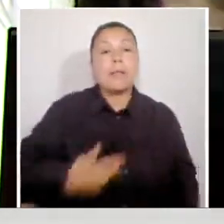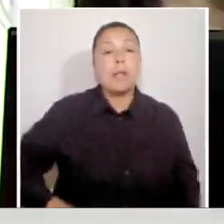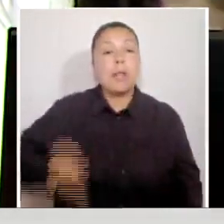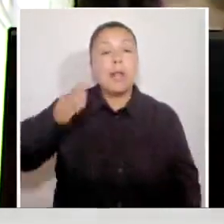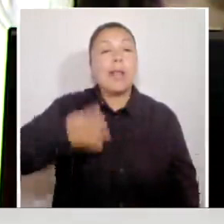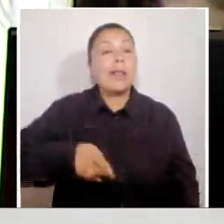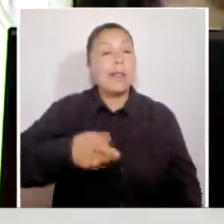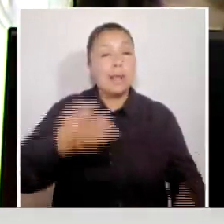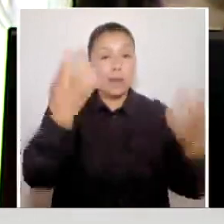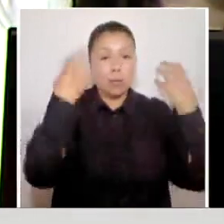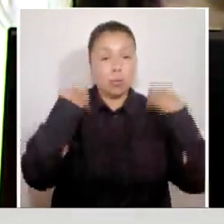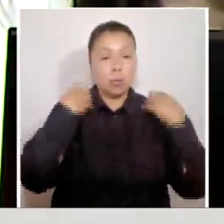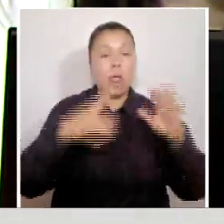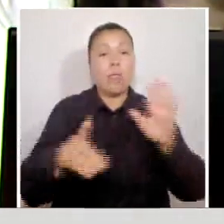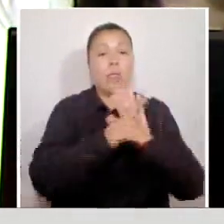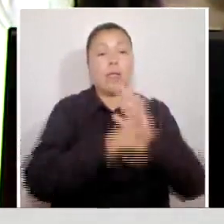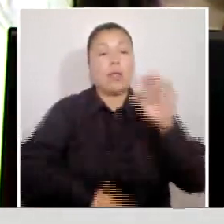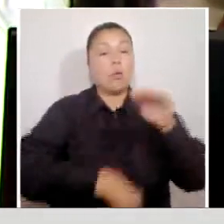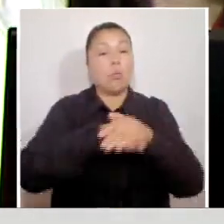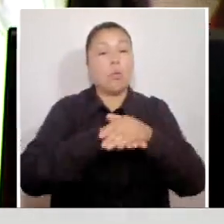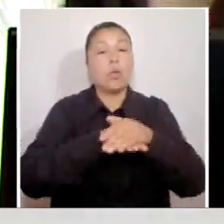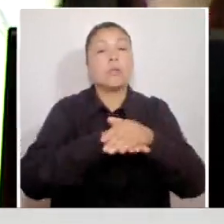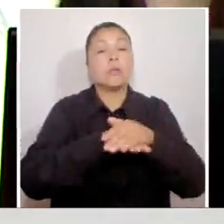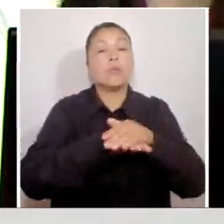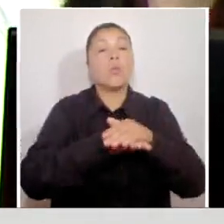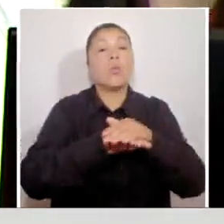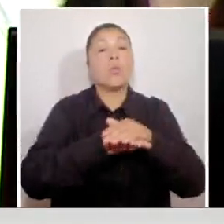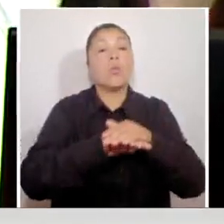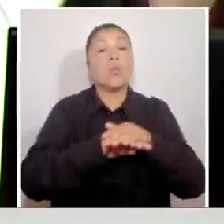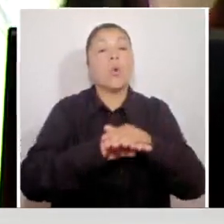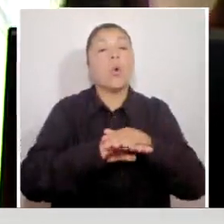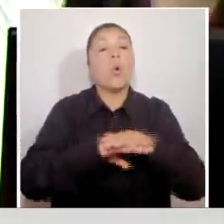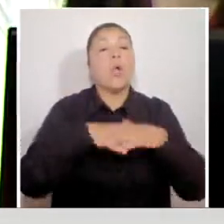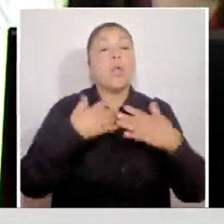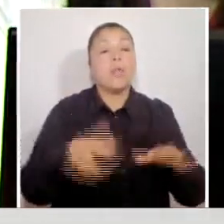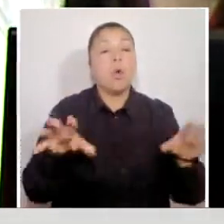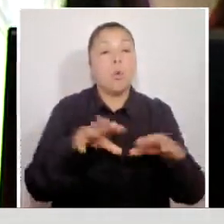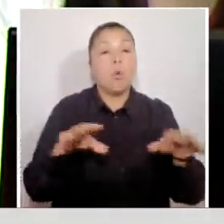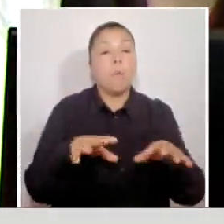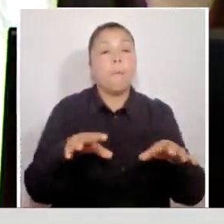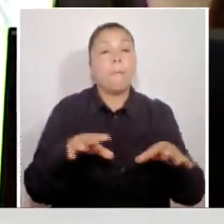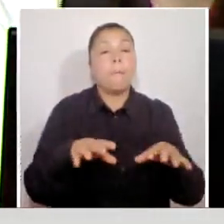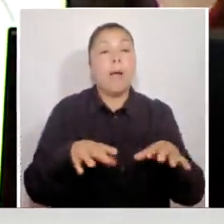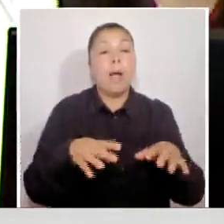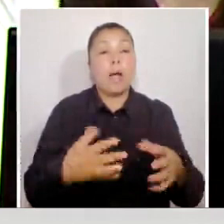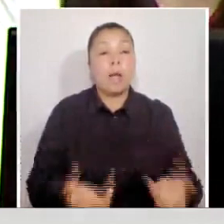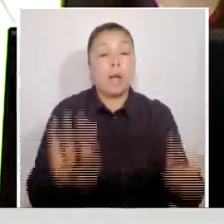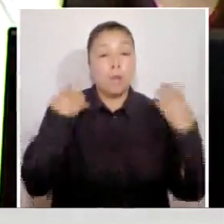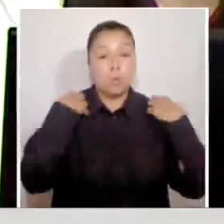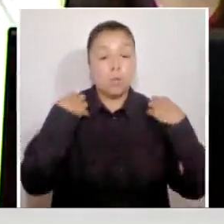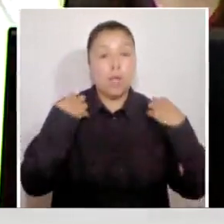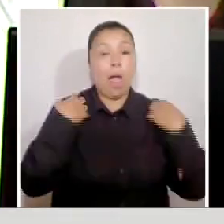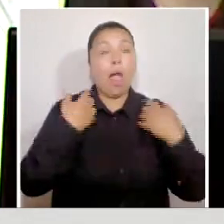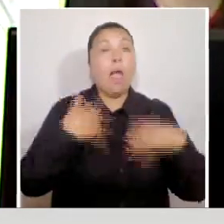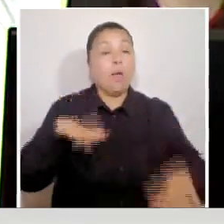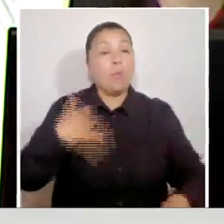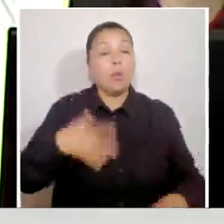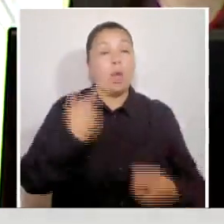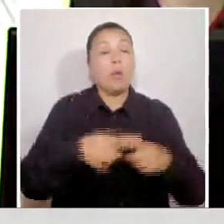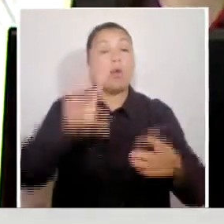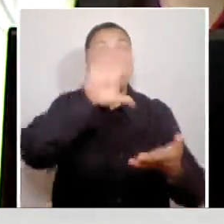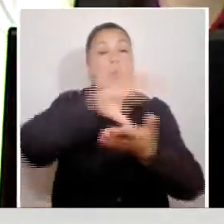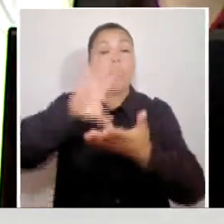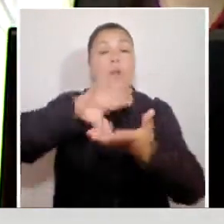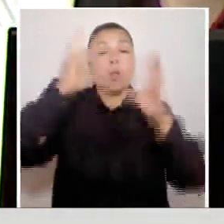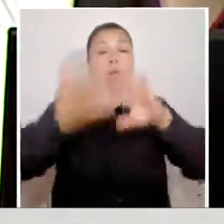mediante decreto supremo de utilizar esta herramienta que es fundamental en otros países del Mundo presidente respecto a la entrega